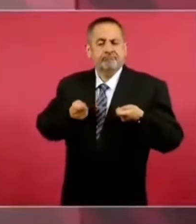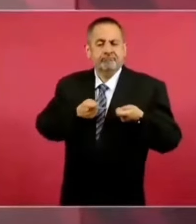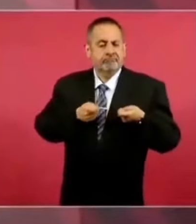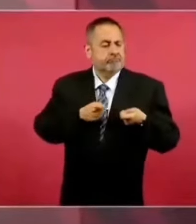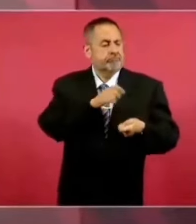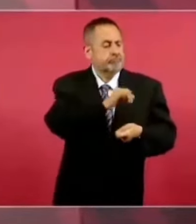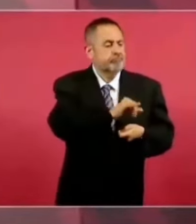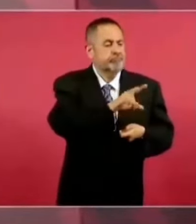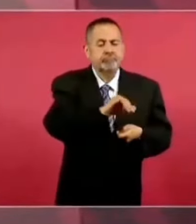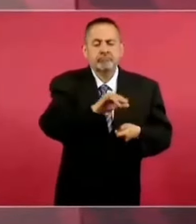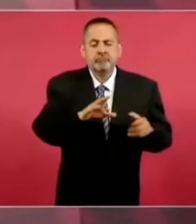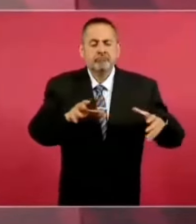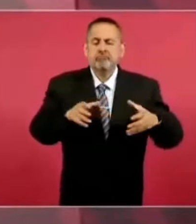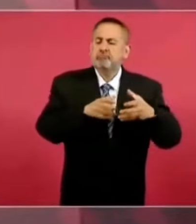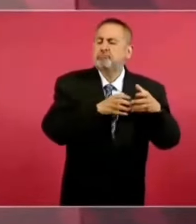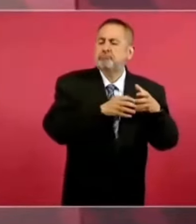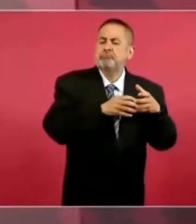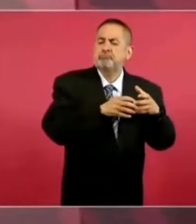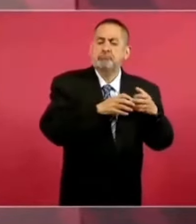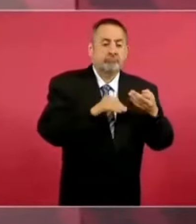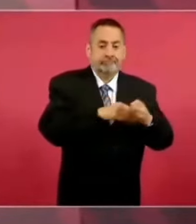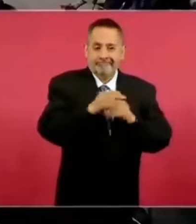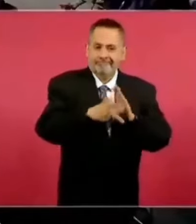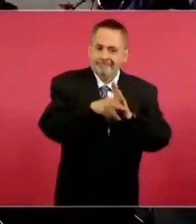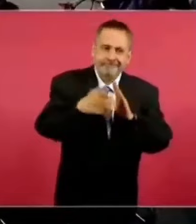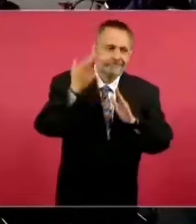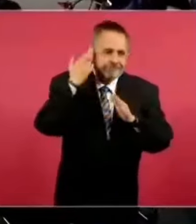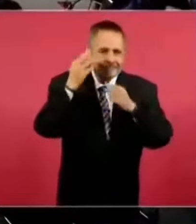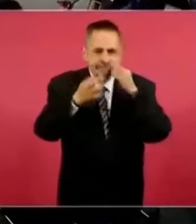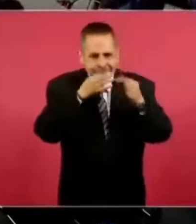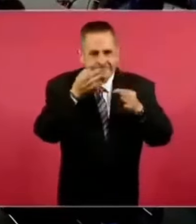casi absoluto de los medios